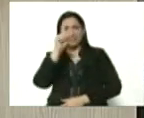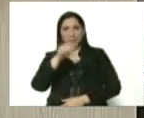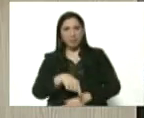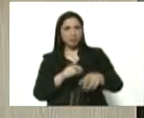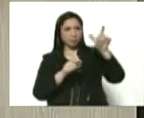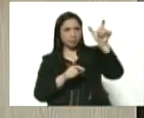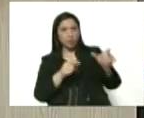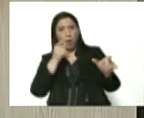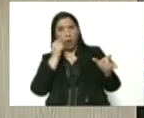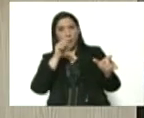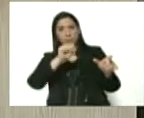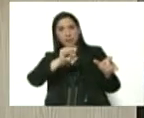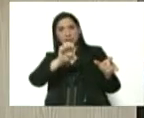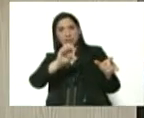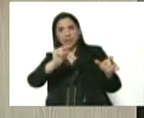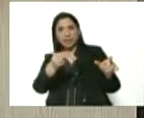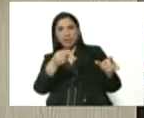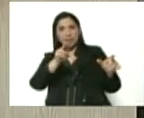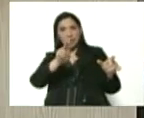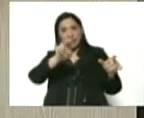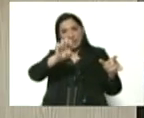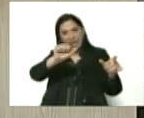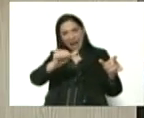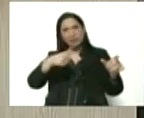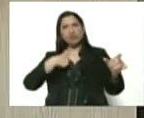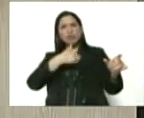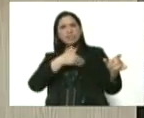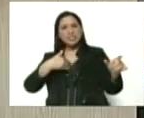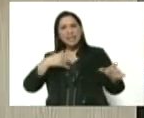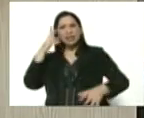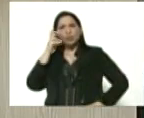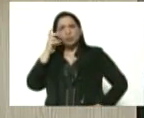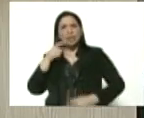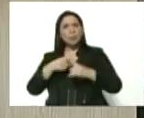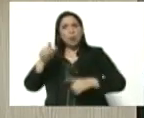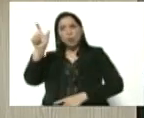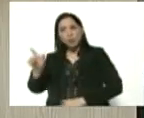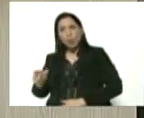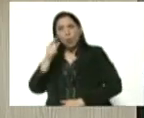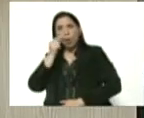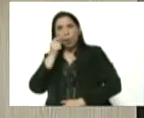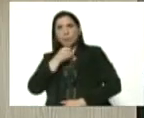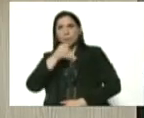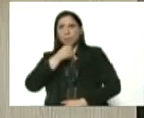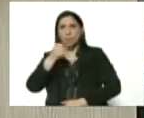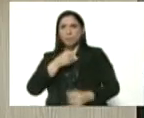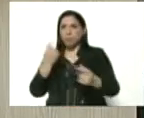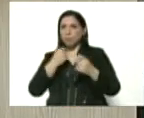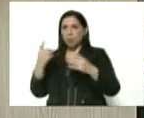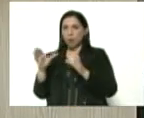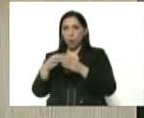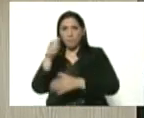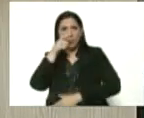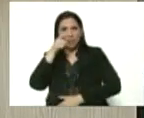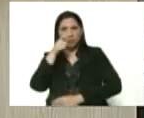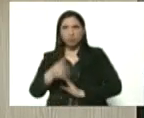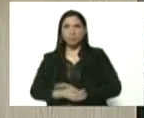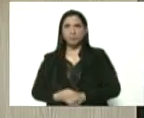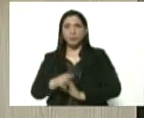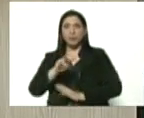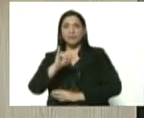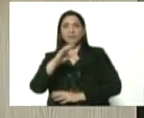Antonio Sequea Torres. Pero yo quisiera que escucháramos el testimonio del logístico de la operación,